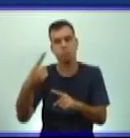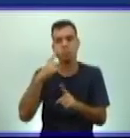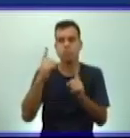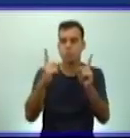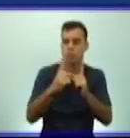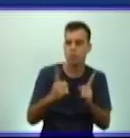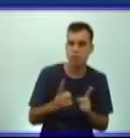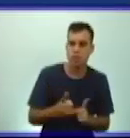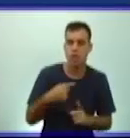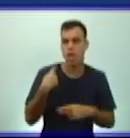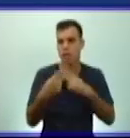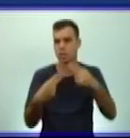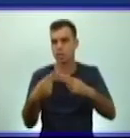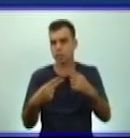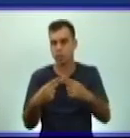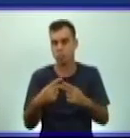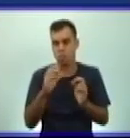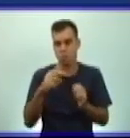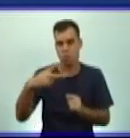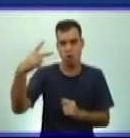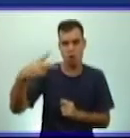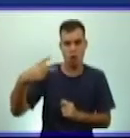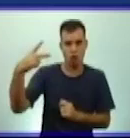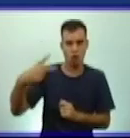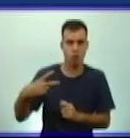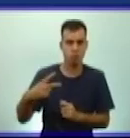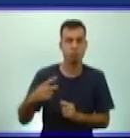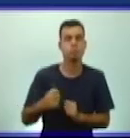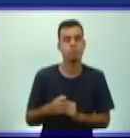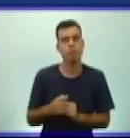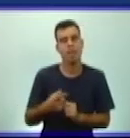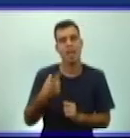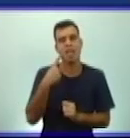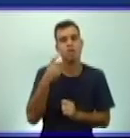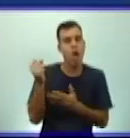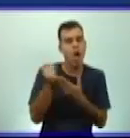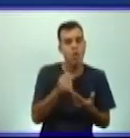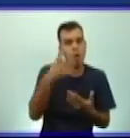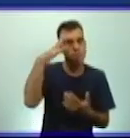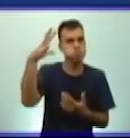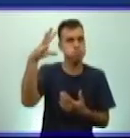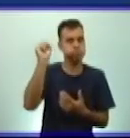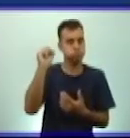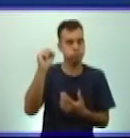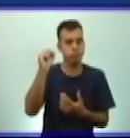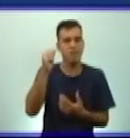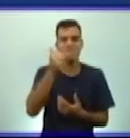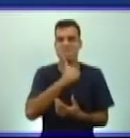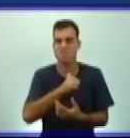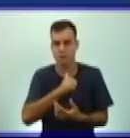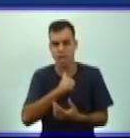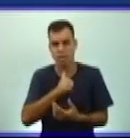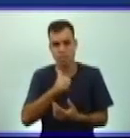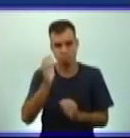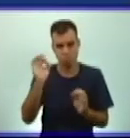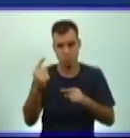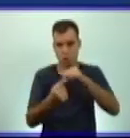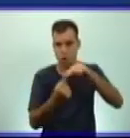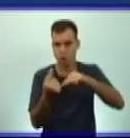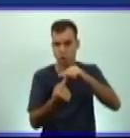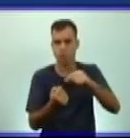para ustedes de estos dos conceptos que nos van a ayudar, como les dije, a comprender mucho más o mejor la rotación de los